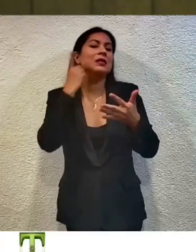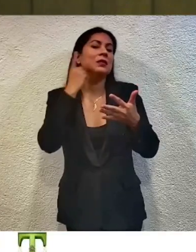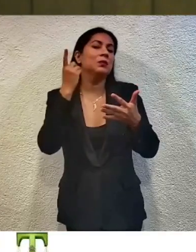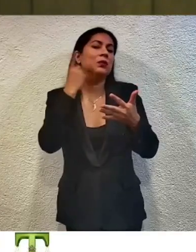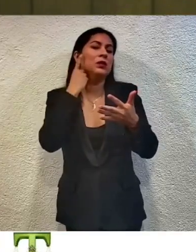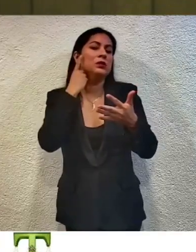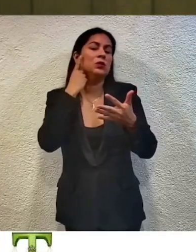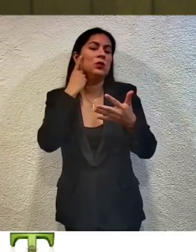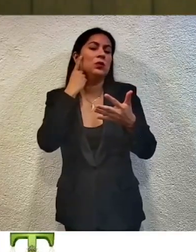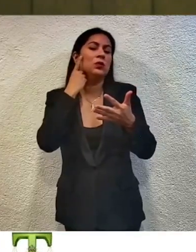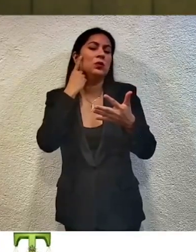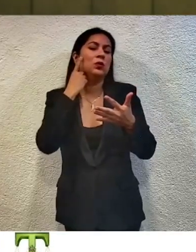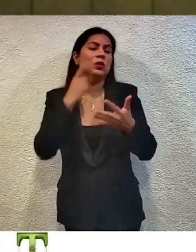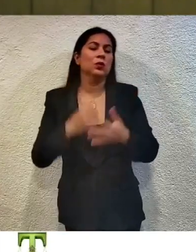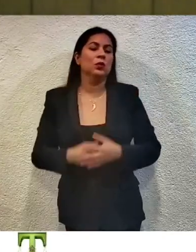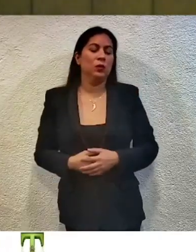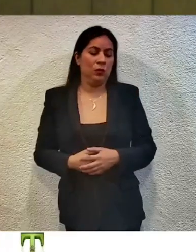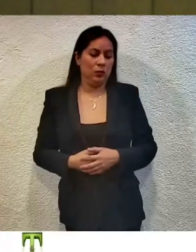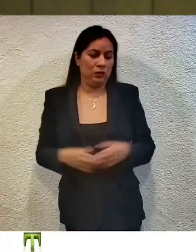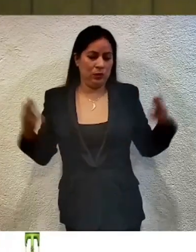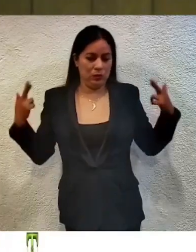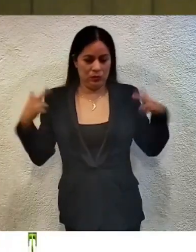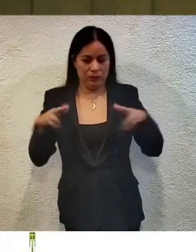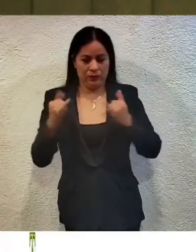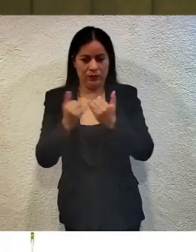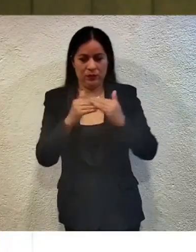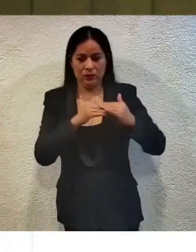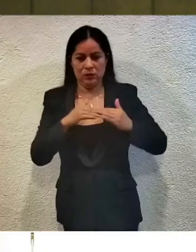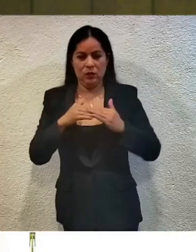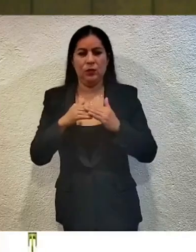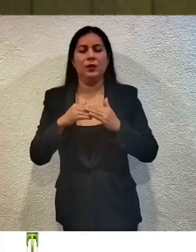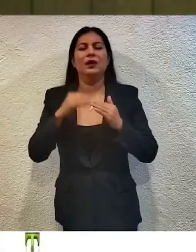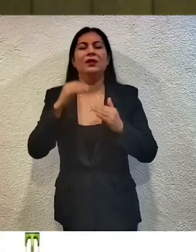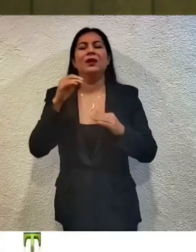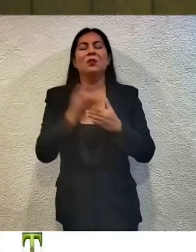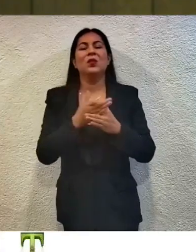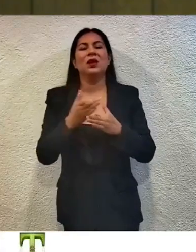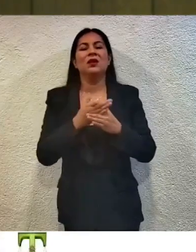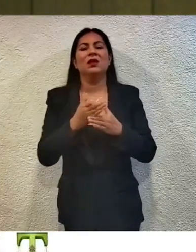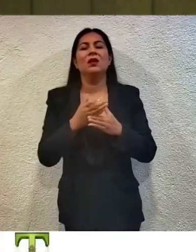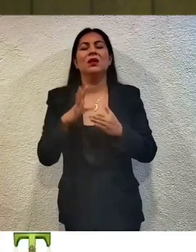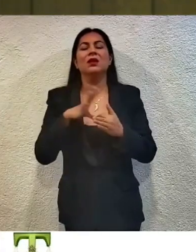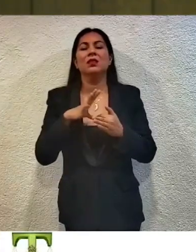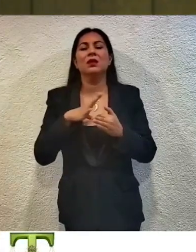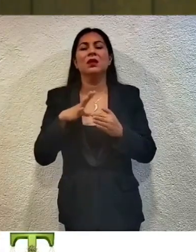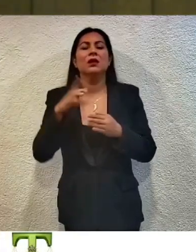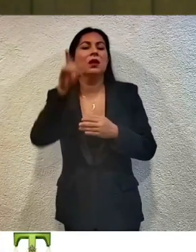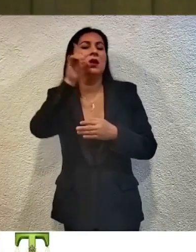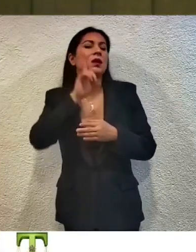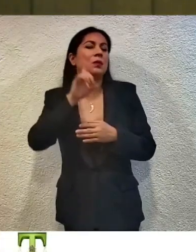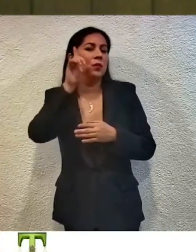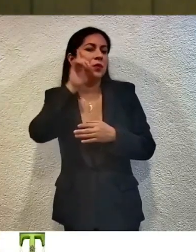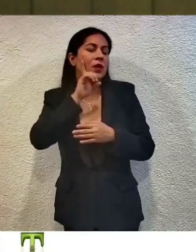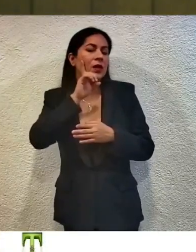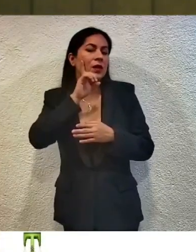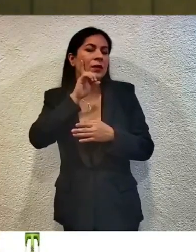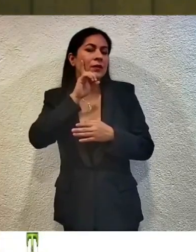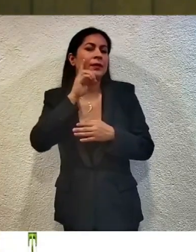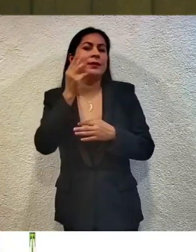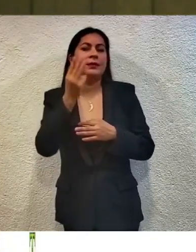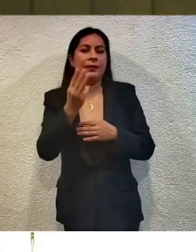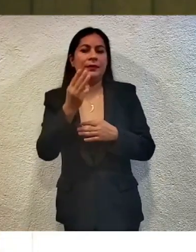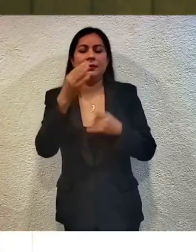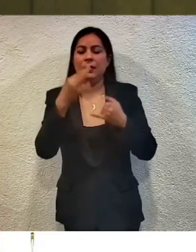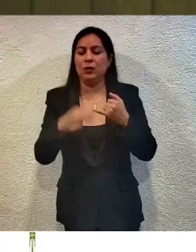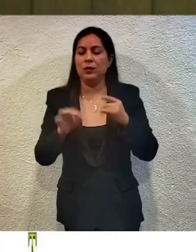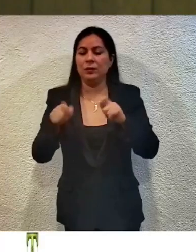diputaciones de representación proporcional del partido Morena, que corresponde al género mujer. 3. La